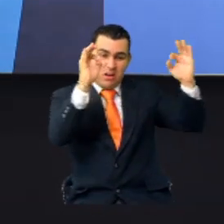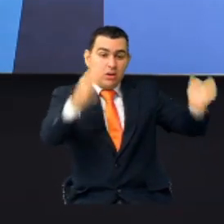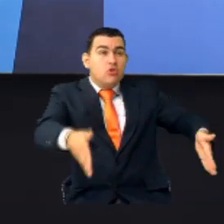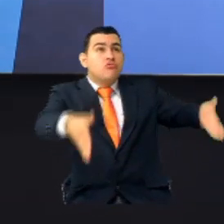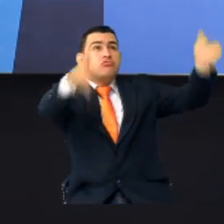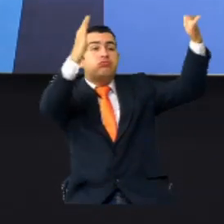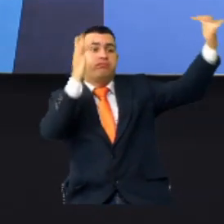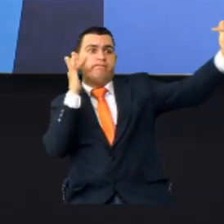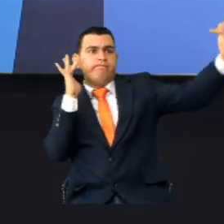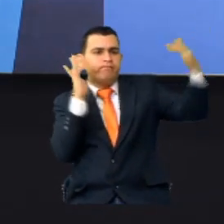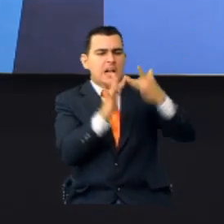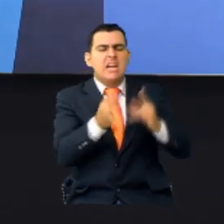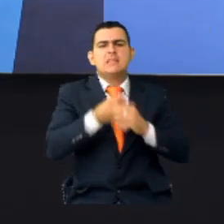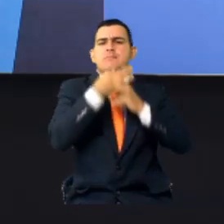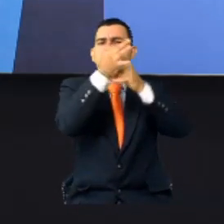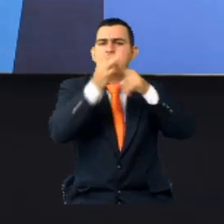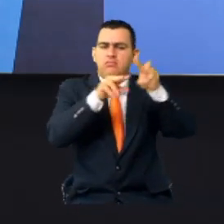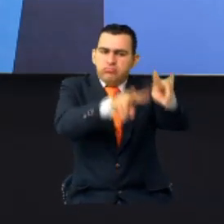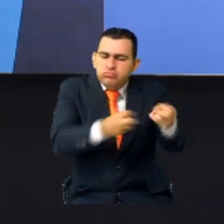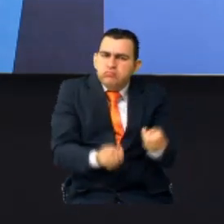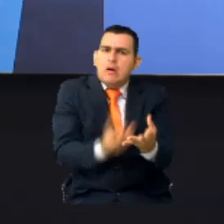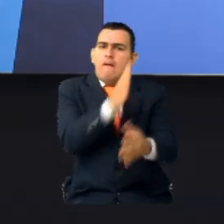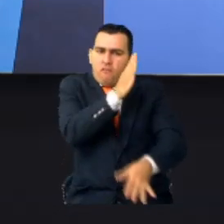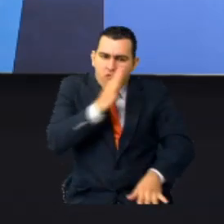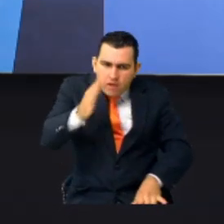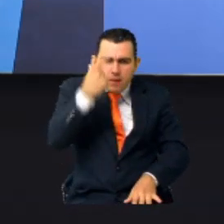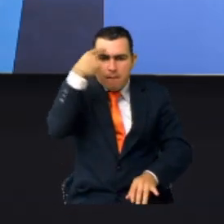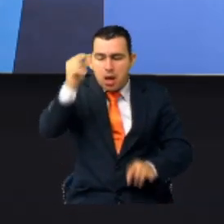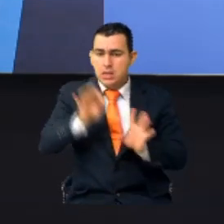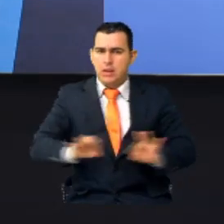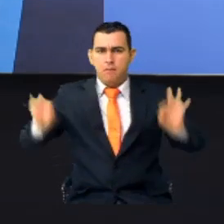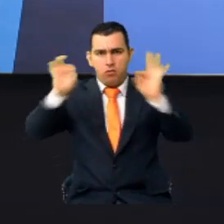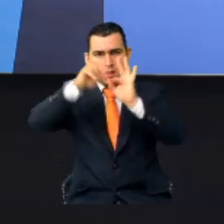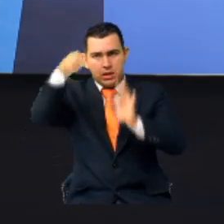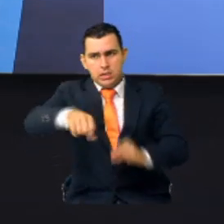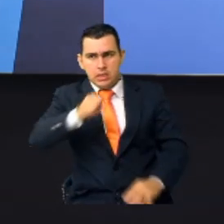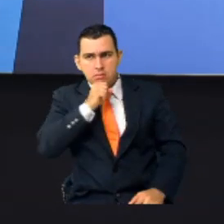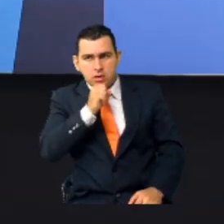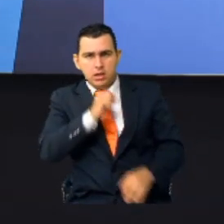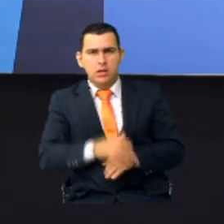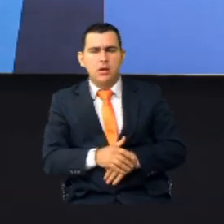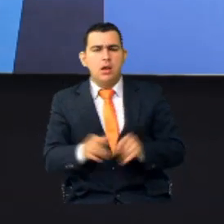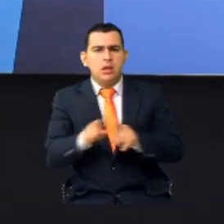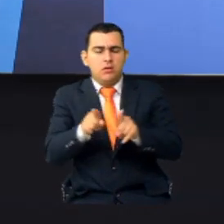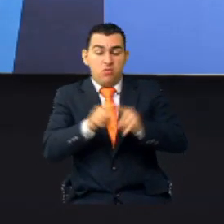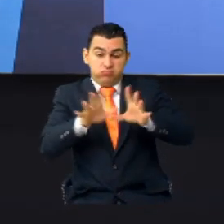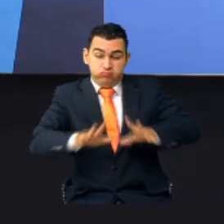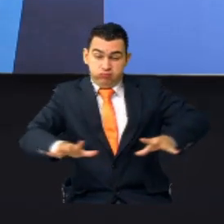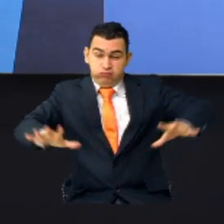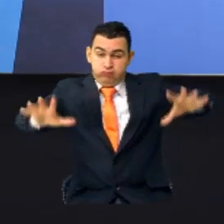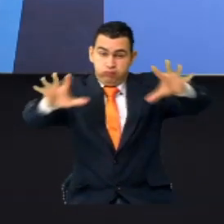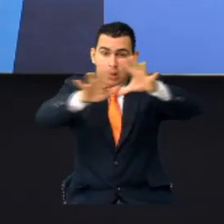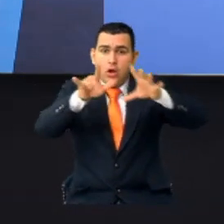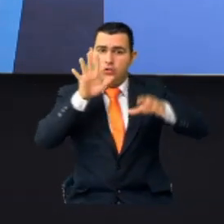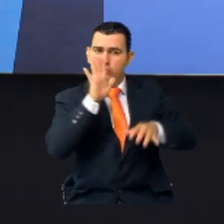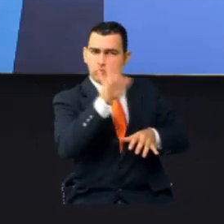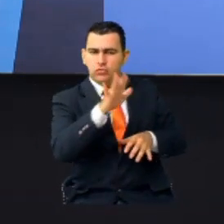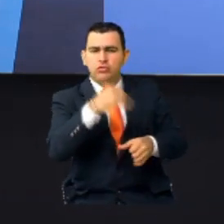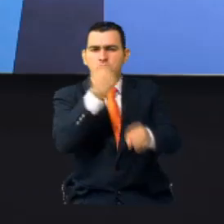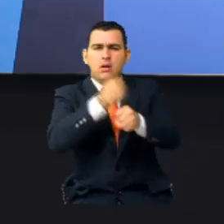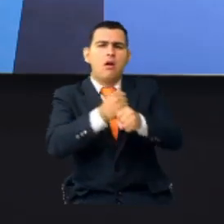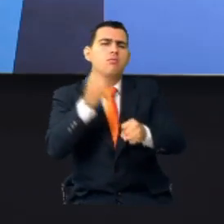énfasis agropecuario que va a ser tan importante y tan esencial para el desarrollo de Barranca Bermeja como un complejo rural y